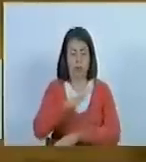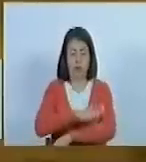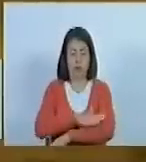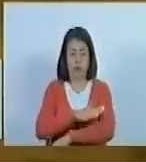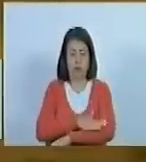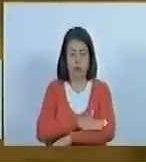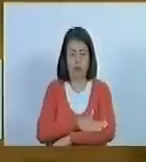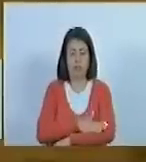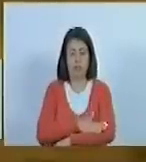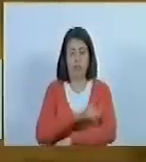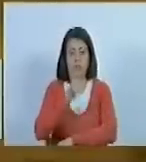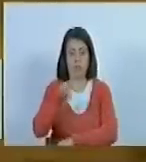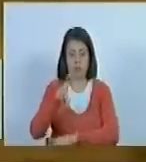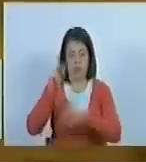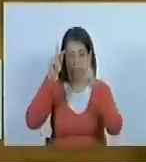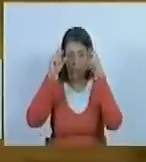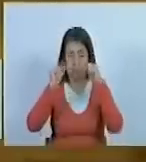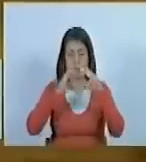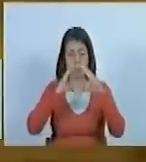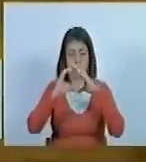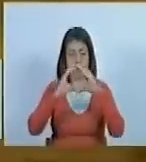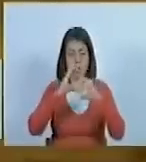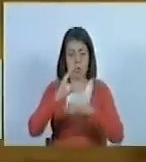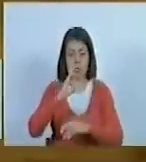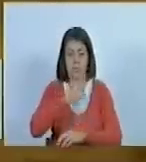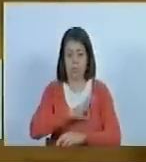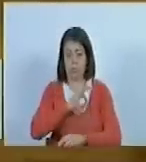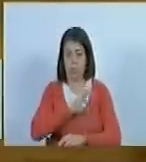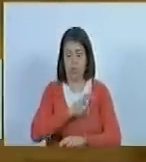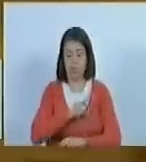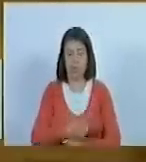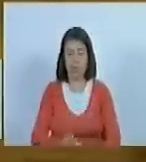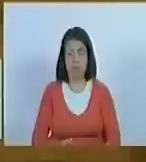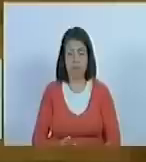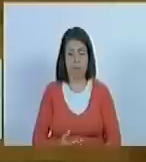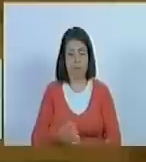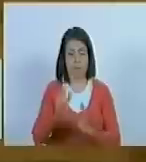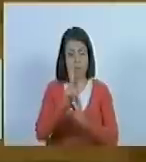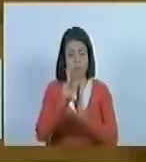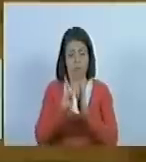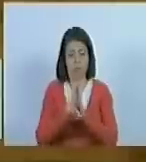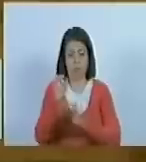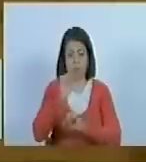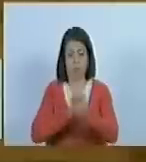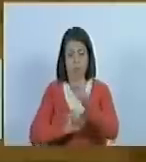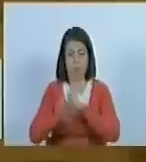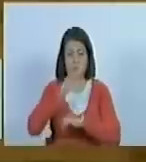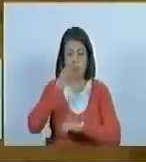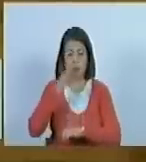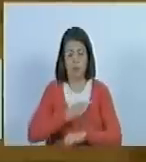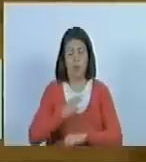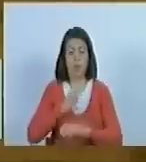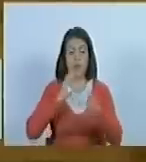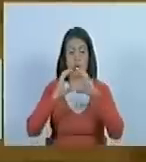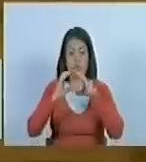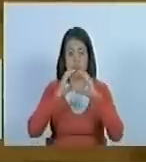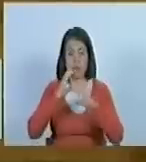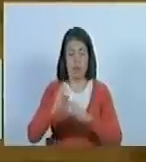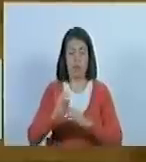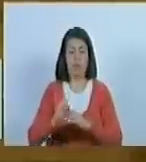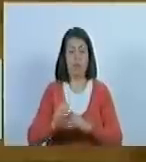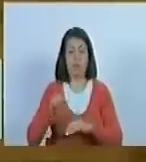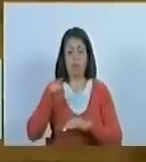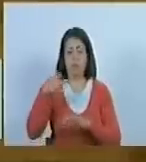y moral y profesional del comunicador social con el principio de la defensa de la verdad y de la comunicación